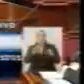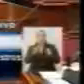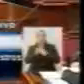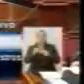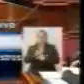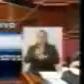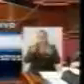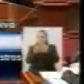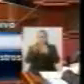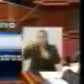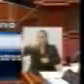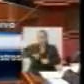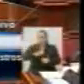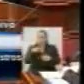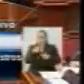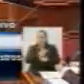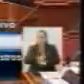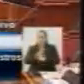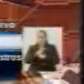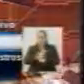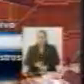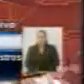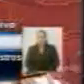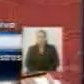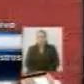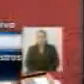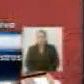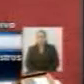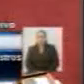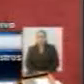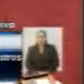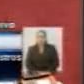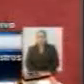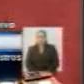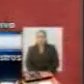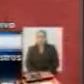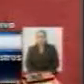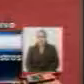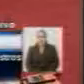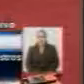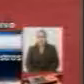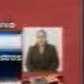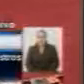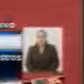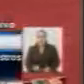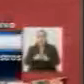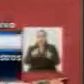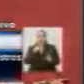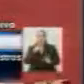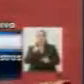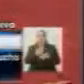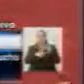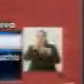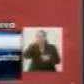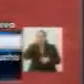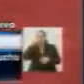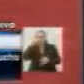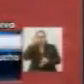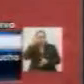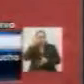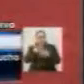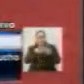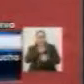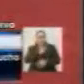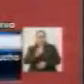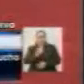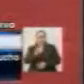del sistema democrático sin embargo es bueno que el Perú sepa que el